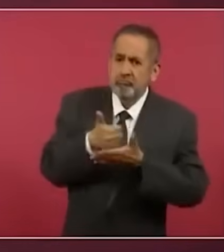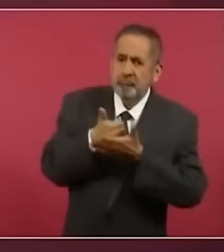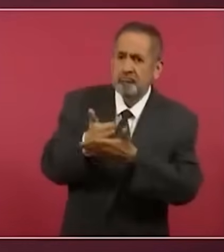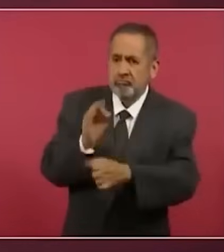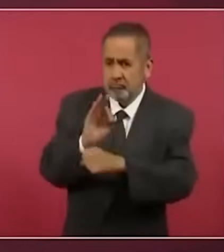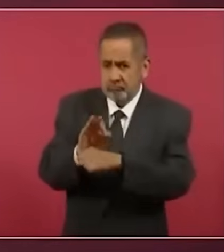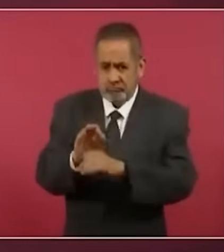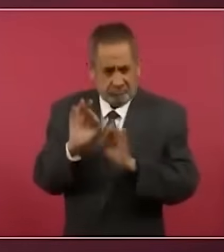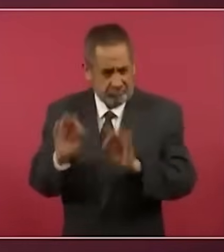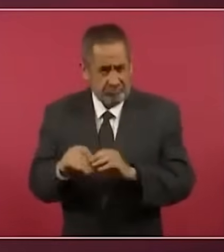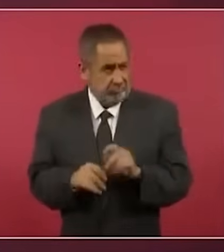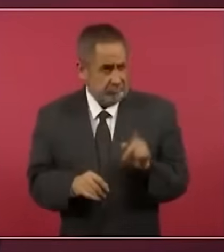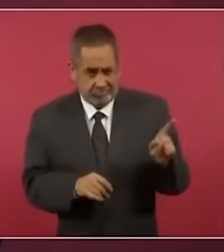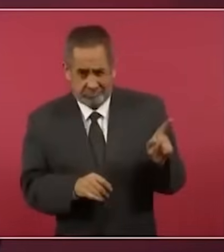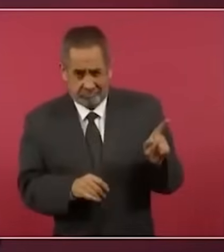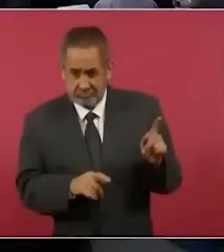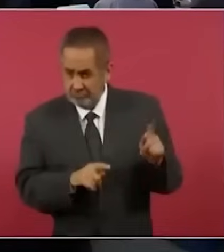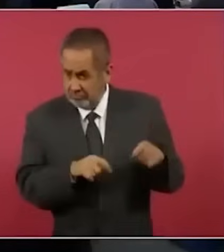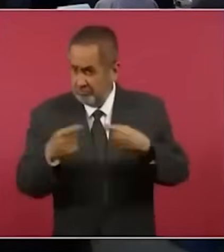de esta institución,